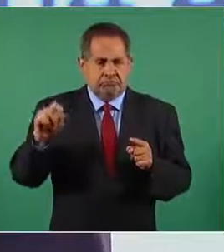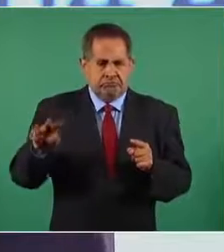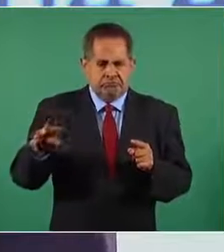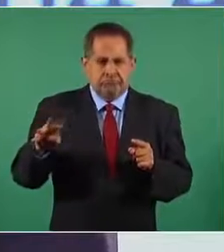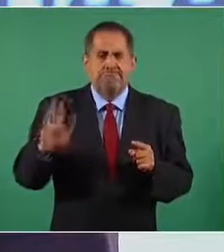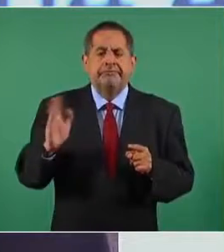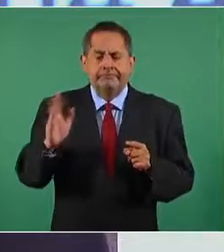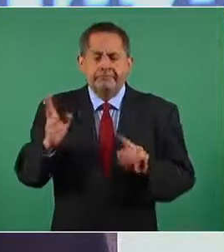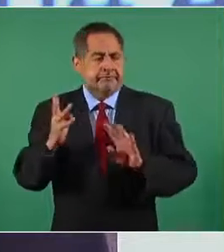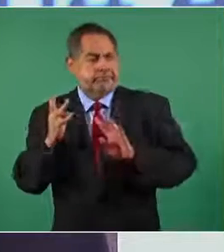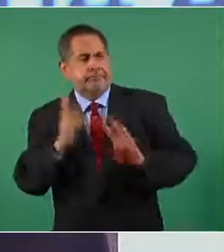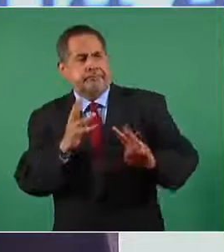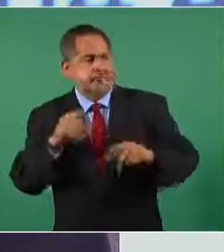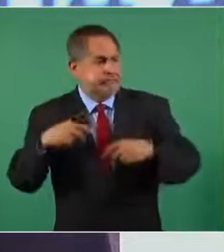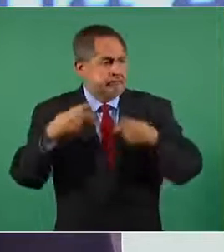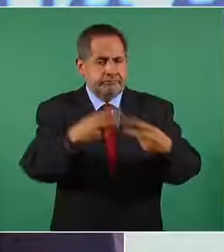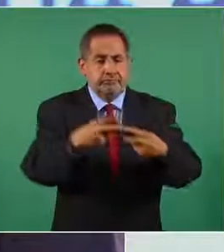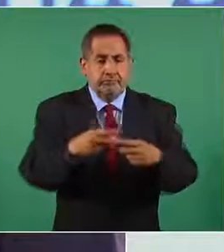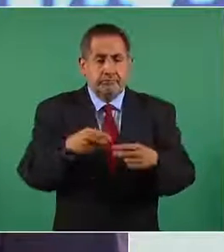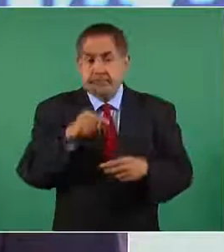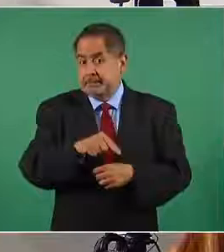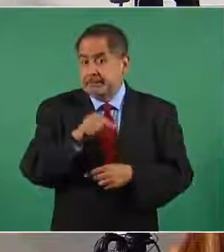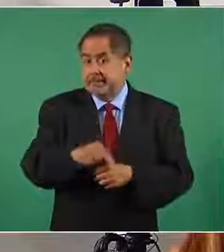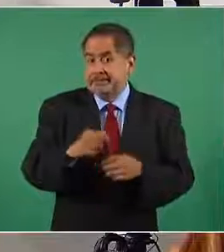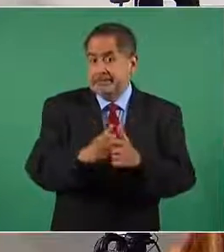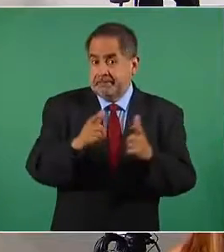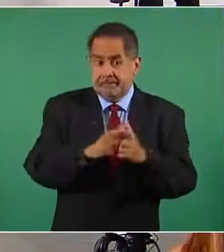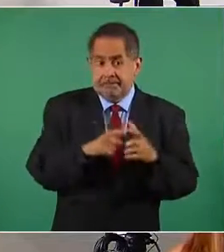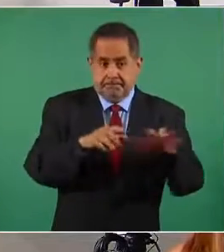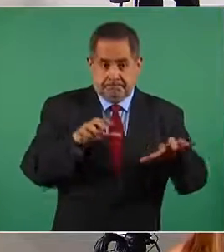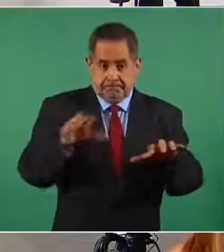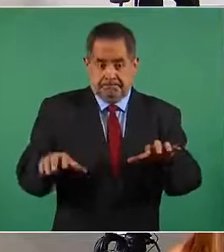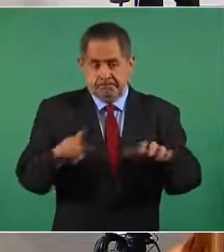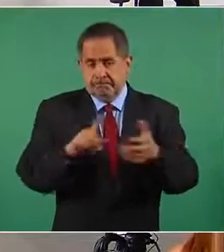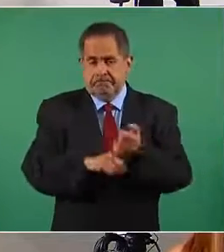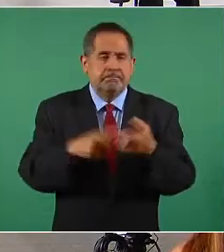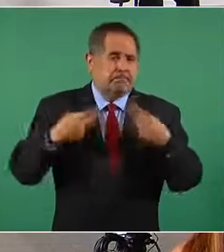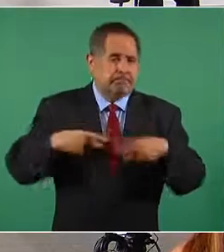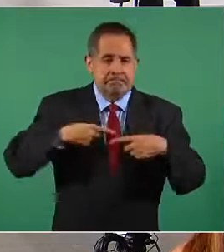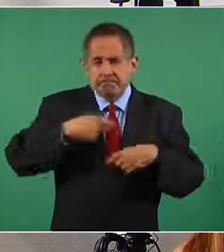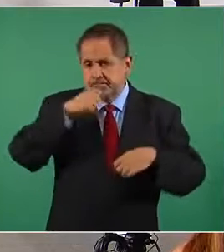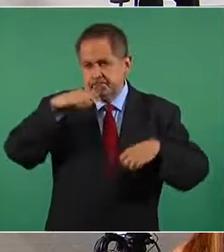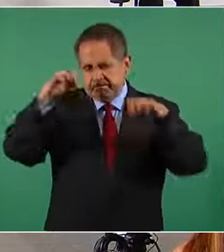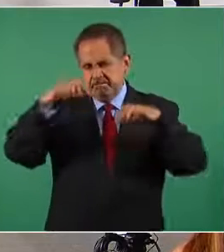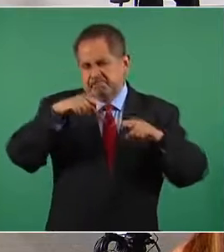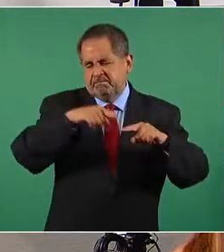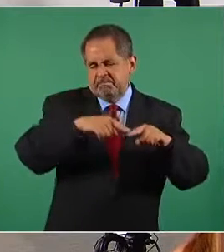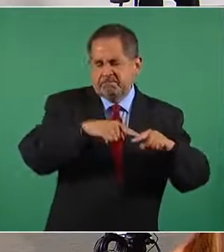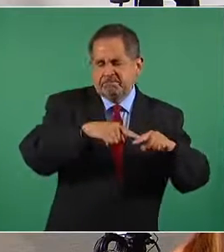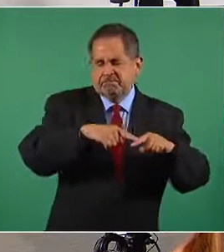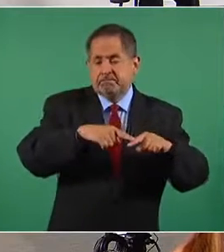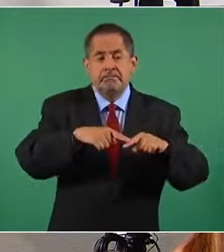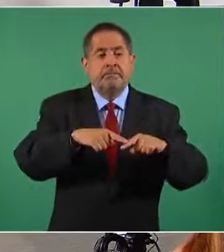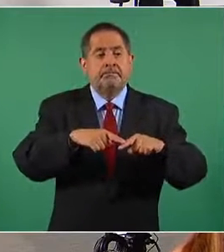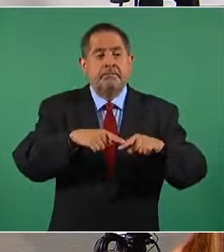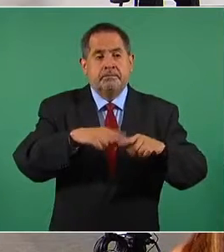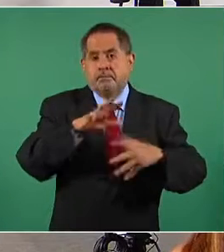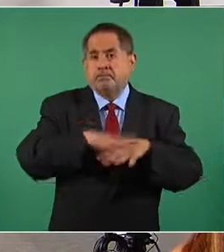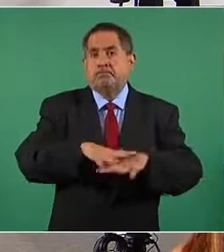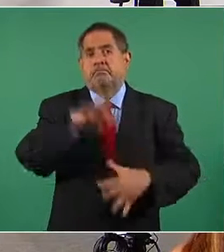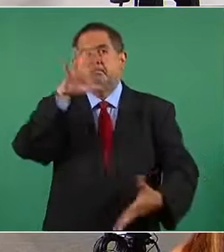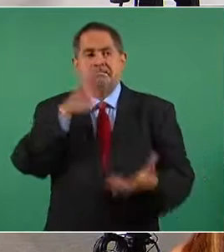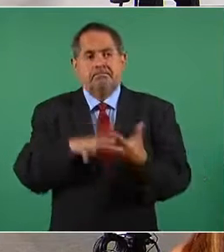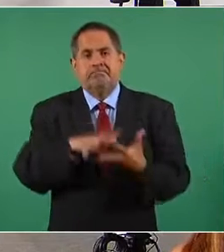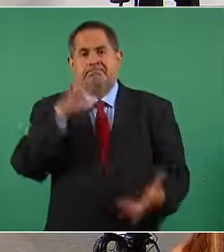años, que representan el grupo de edad o los grupos de edad de las personas adultas de mayor número,